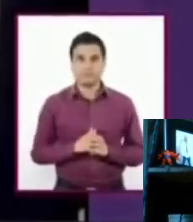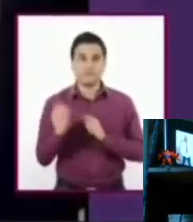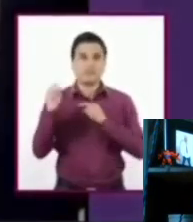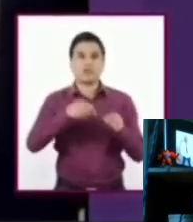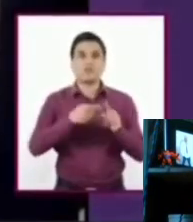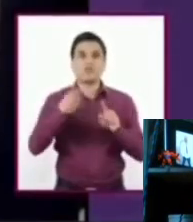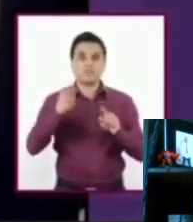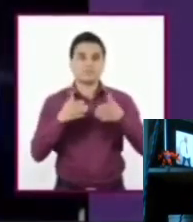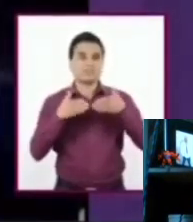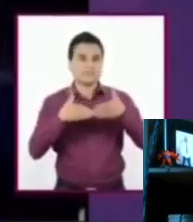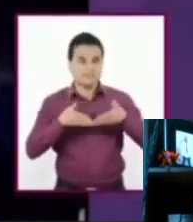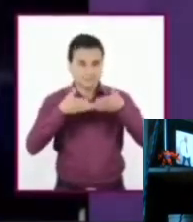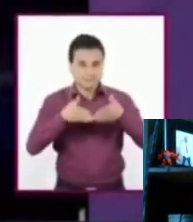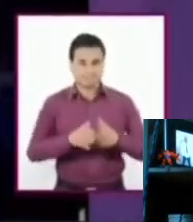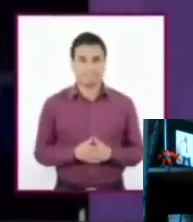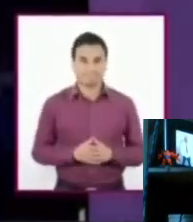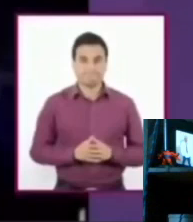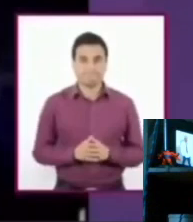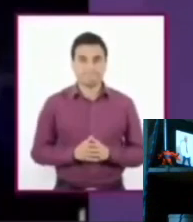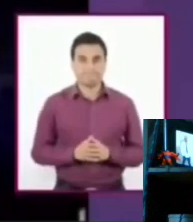el francés sí